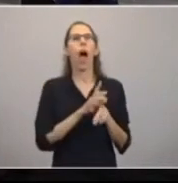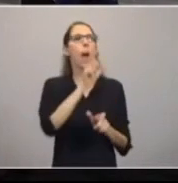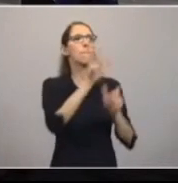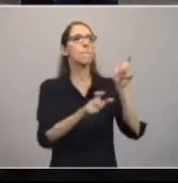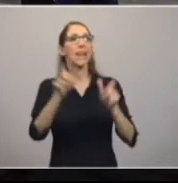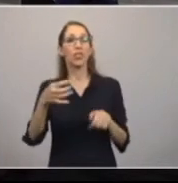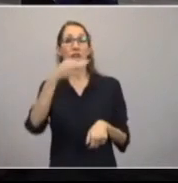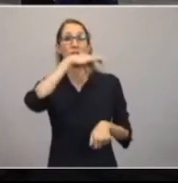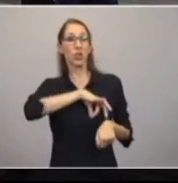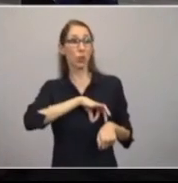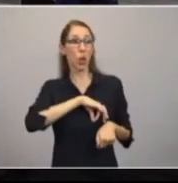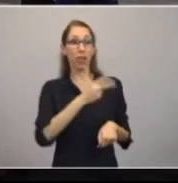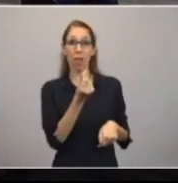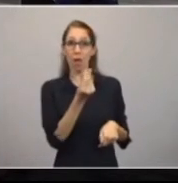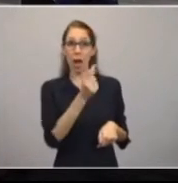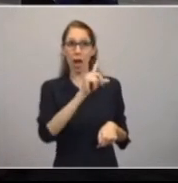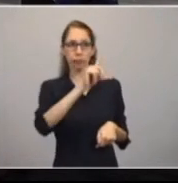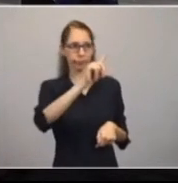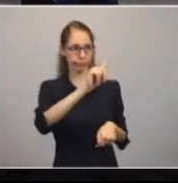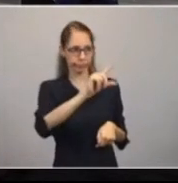poder adquisitivo del salario.